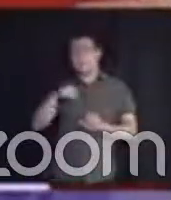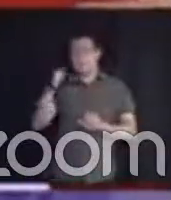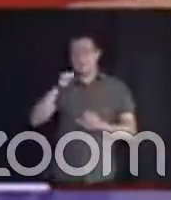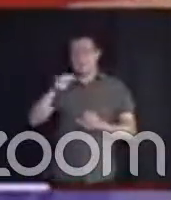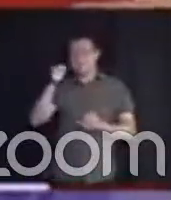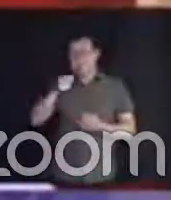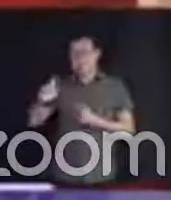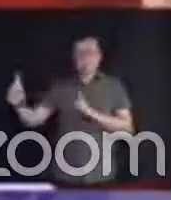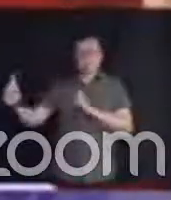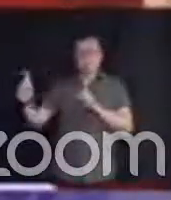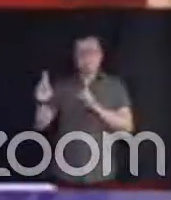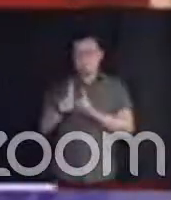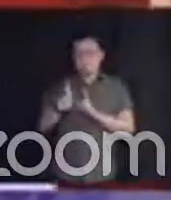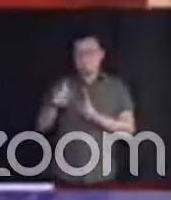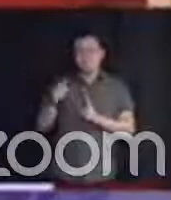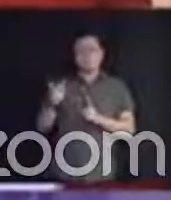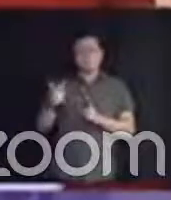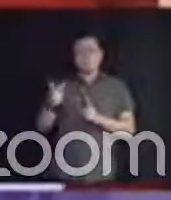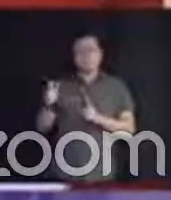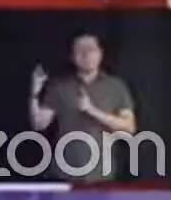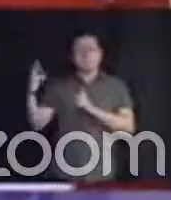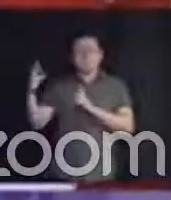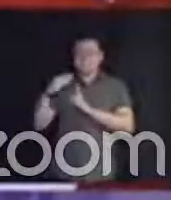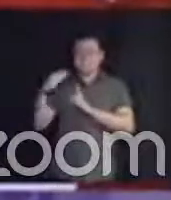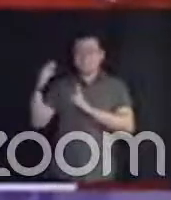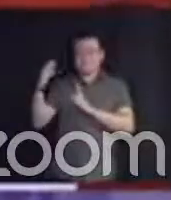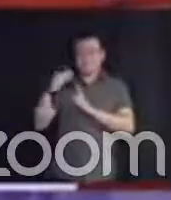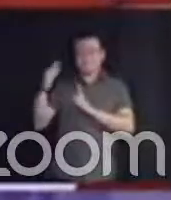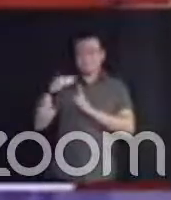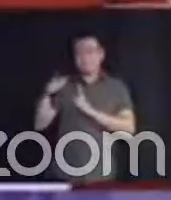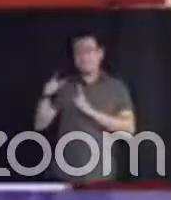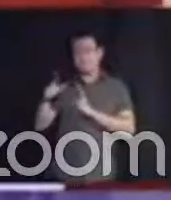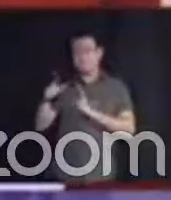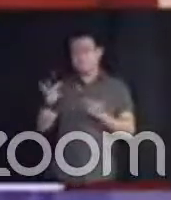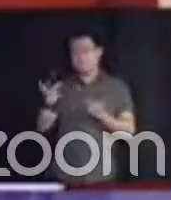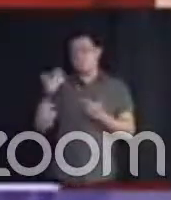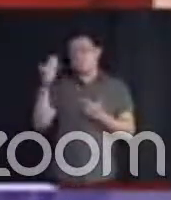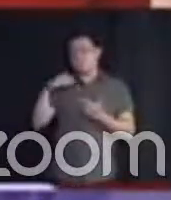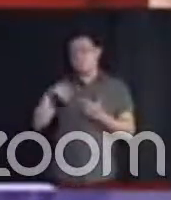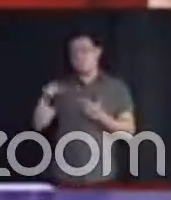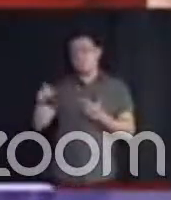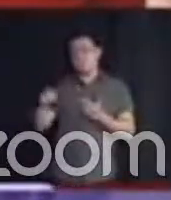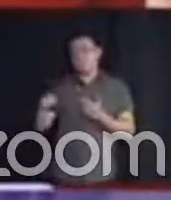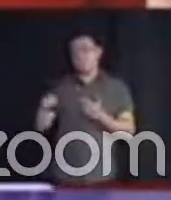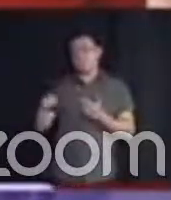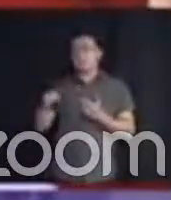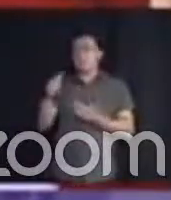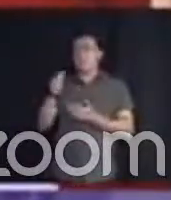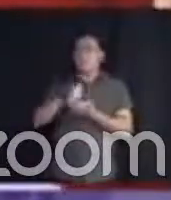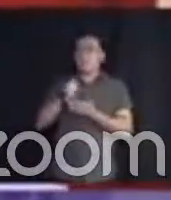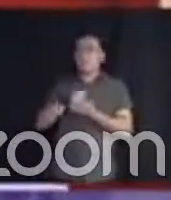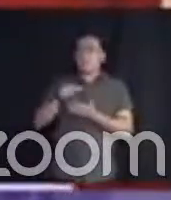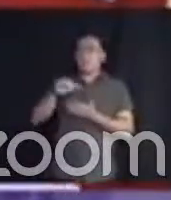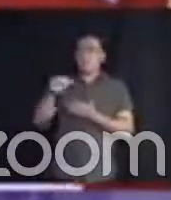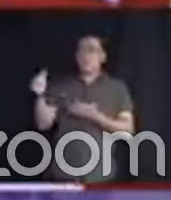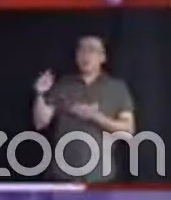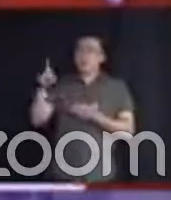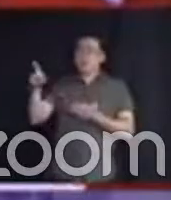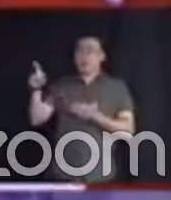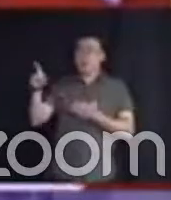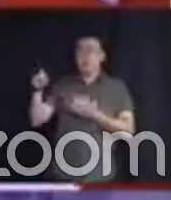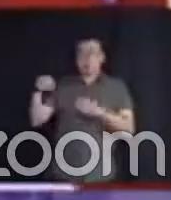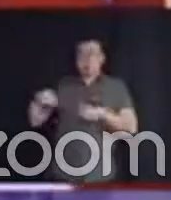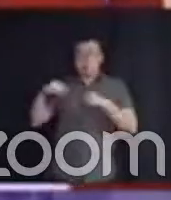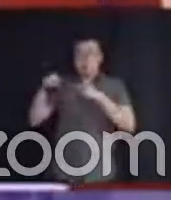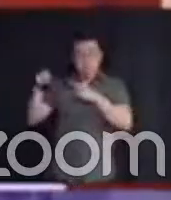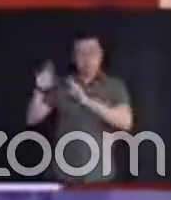ella siempre estuvo presente, siempre personalmente me enseñó. Ella ya no vive en Fort Worth, yo vengo de